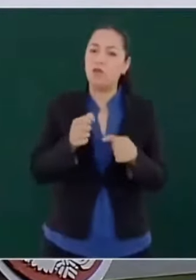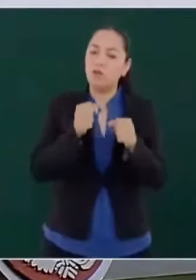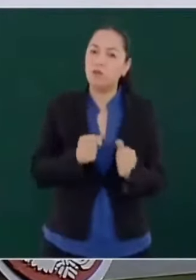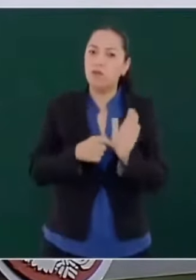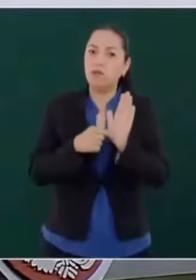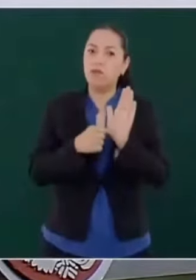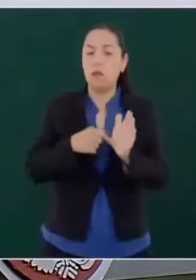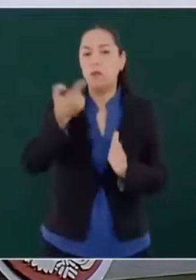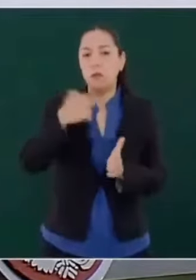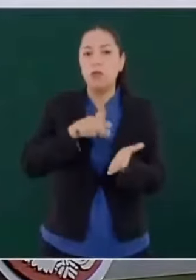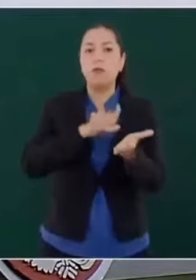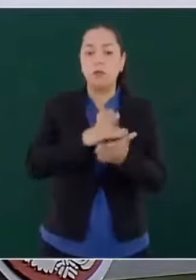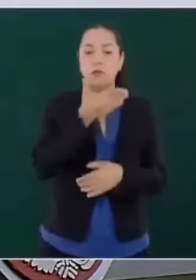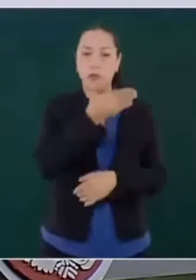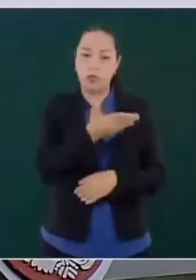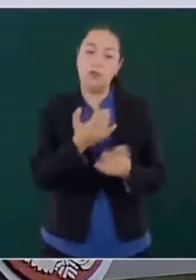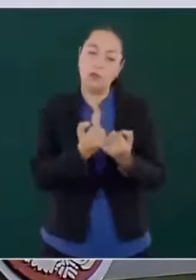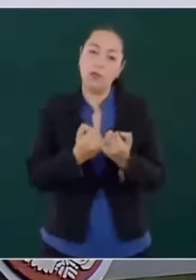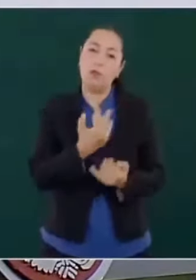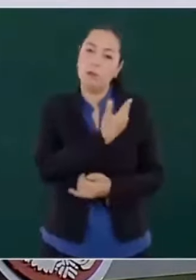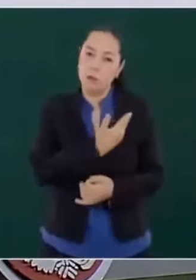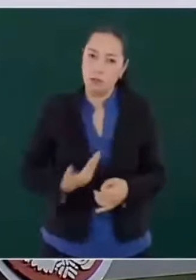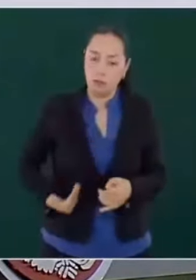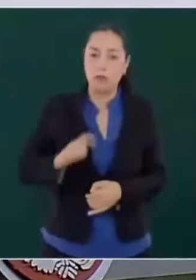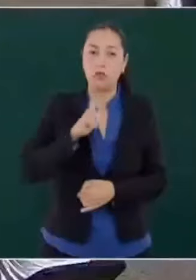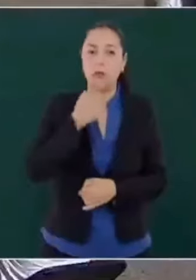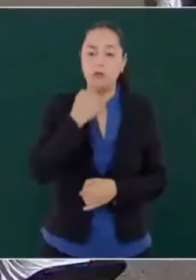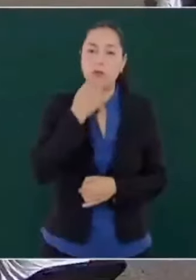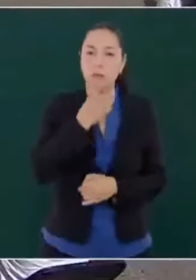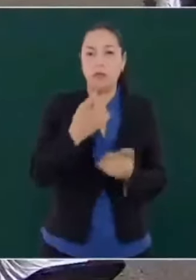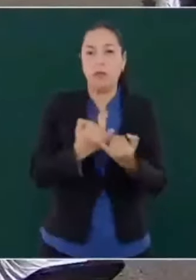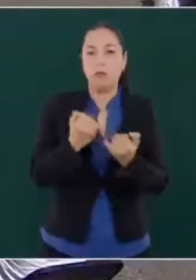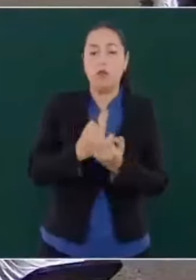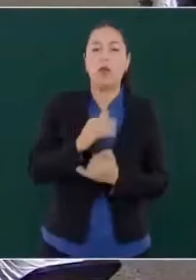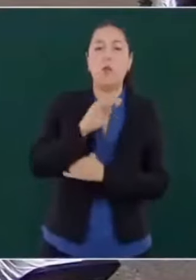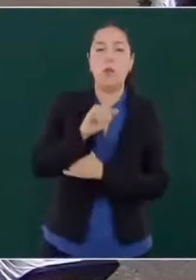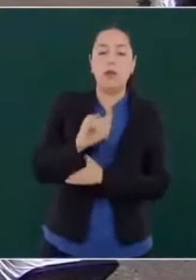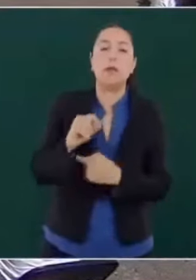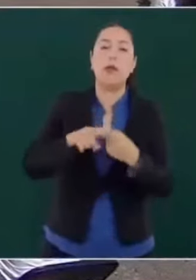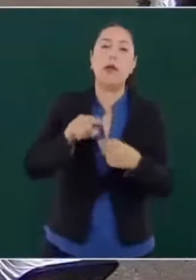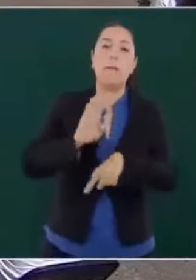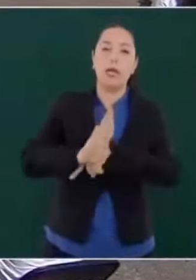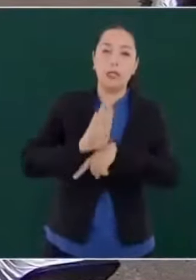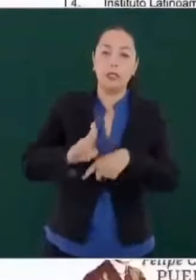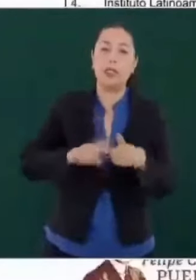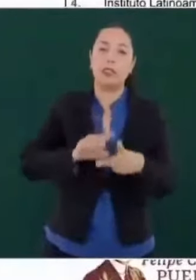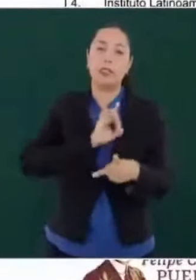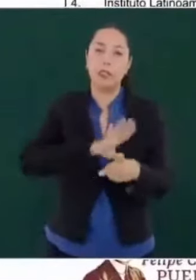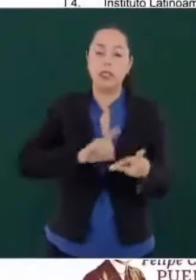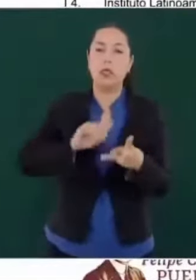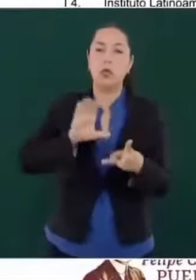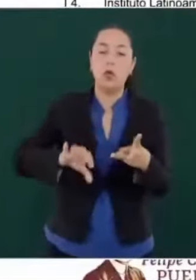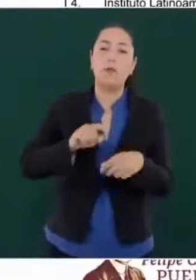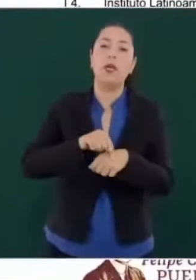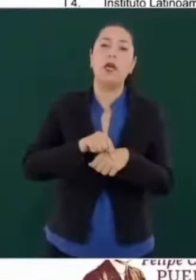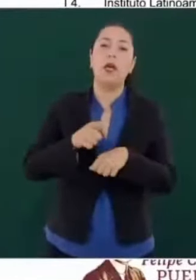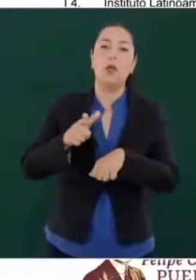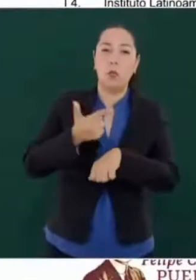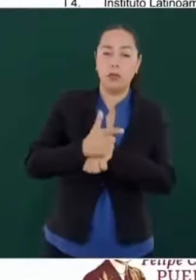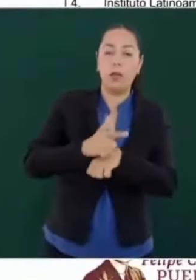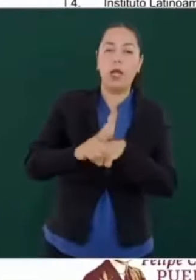presidente Andrés Manuel López Obrador. Destaco desde luego Bolivia, Brasil, Chile, Colombia, Guatemala, Honduras,